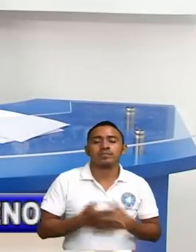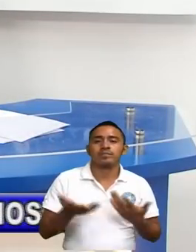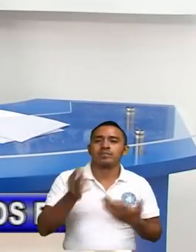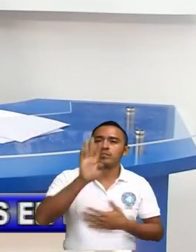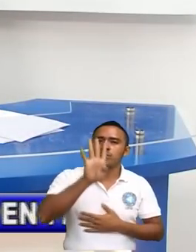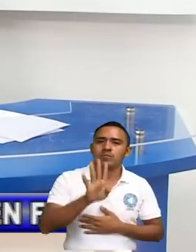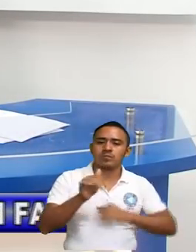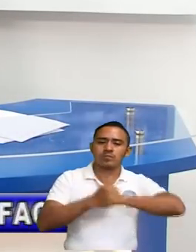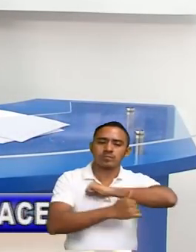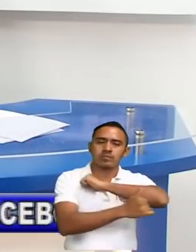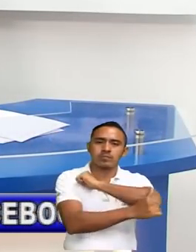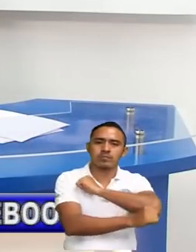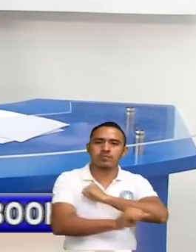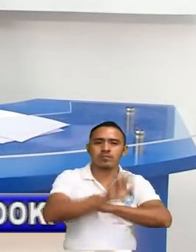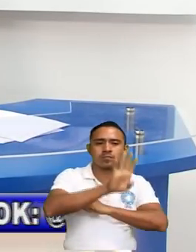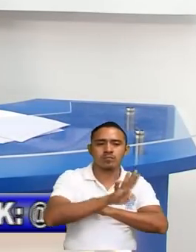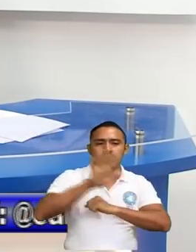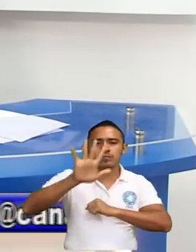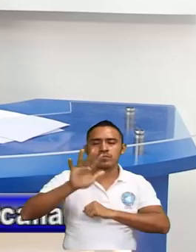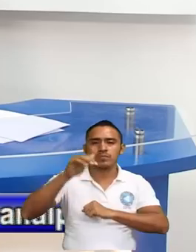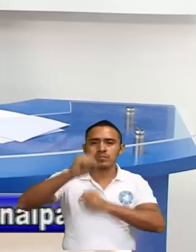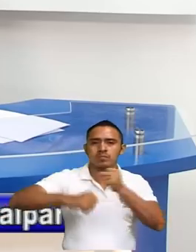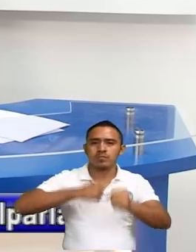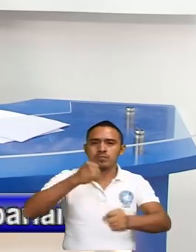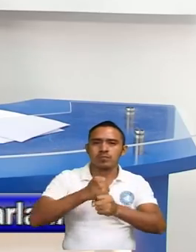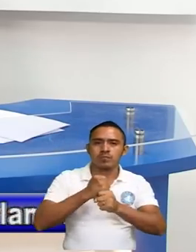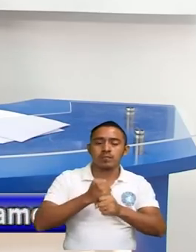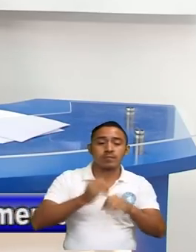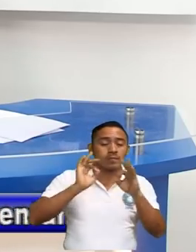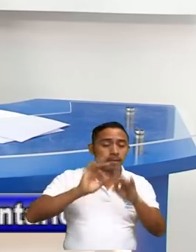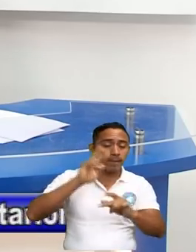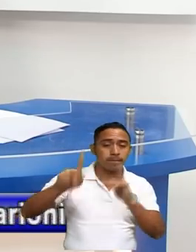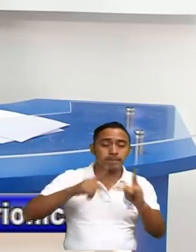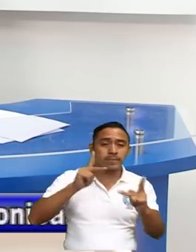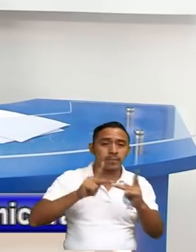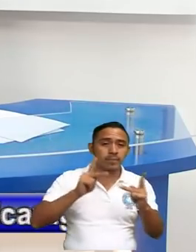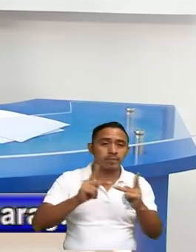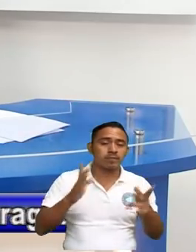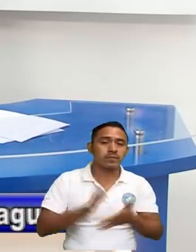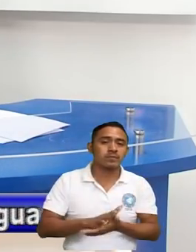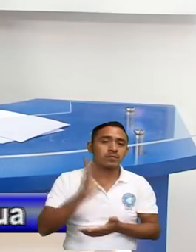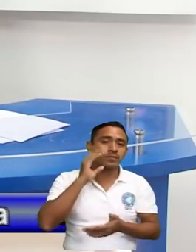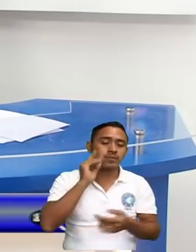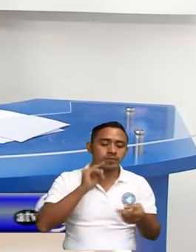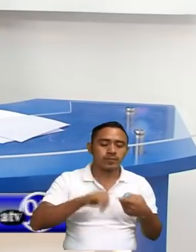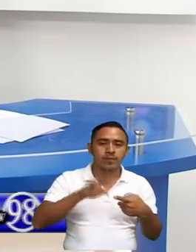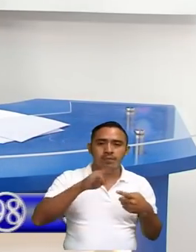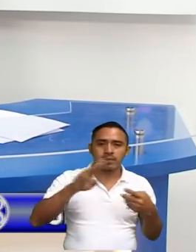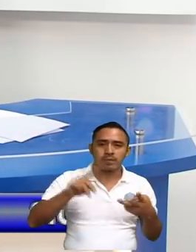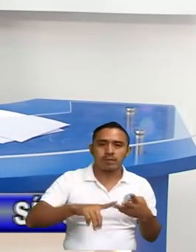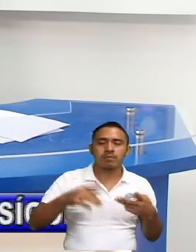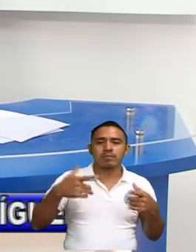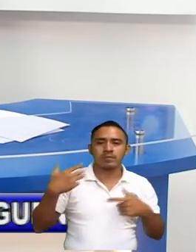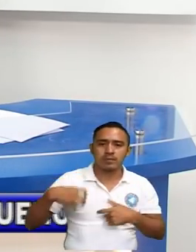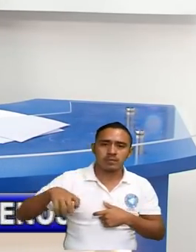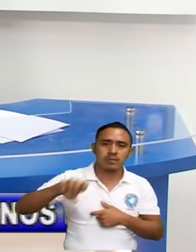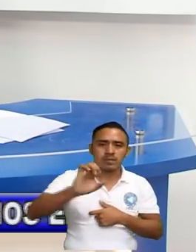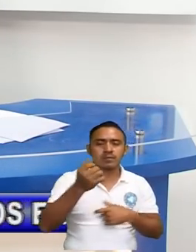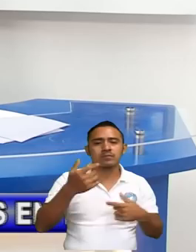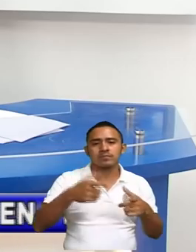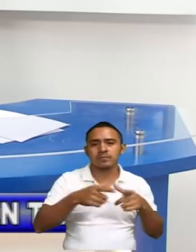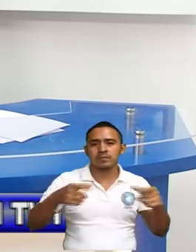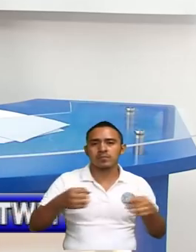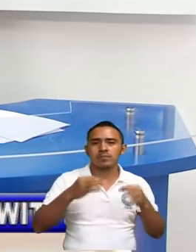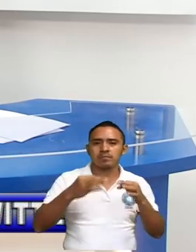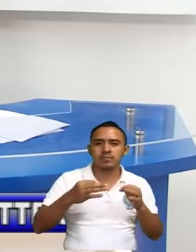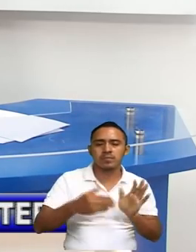Cuatro estudiantes de cuarto y quinto año de secundaria con excelencia académica, provenientes de Matagalpa, Carazo y Managua, representarán al